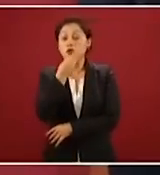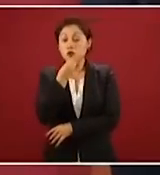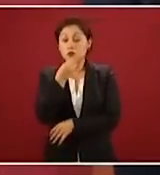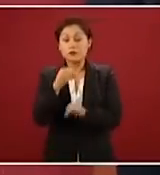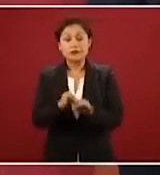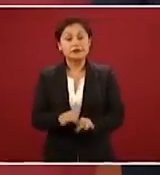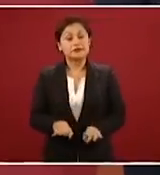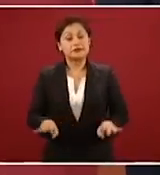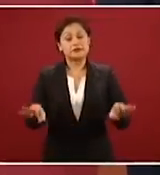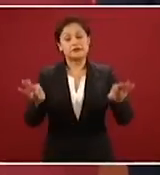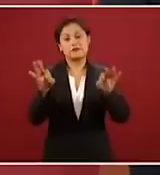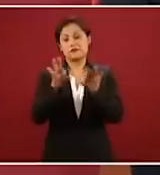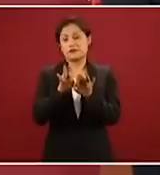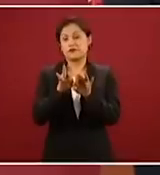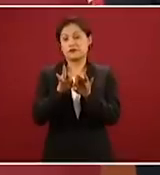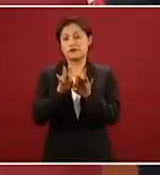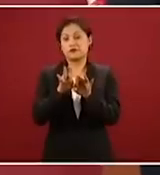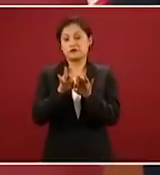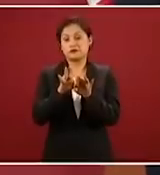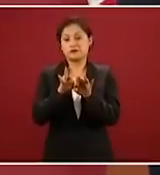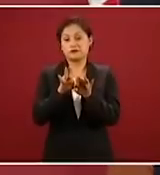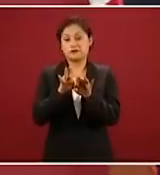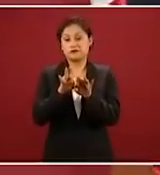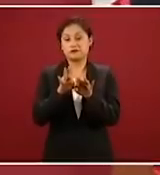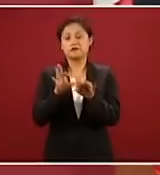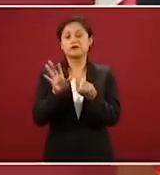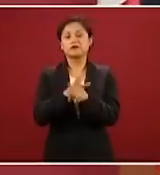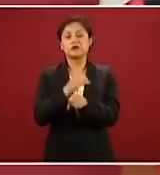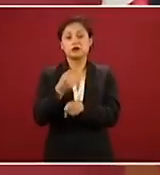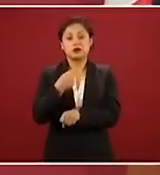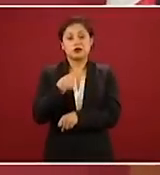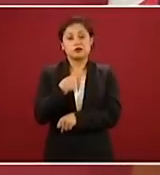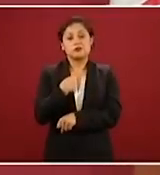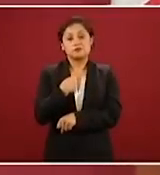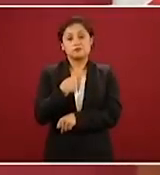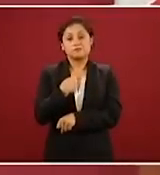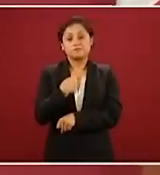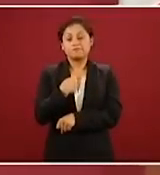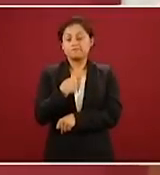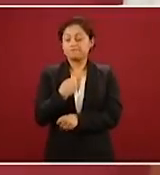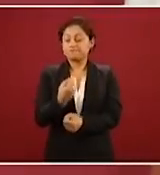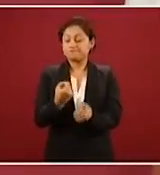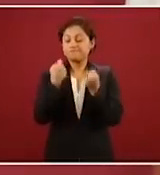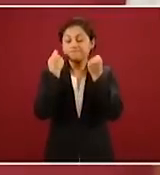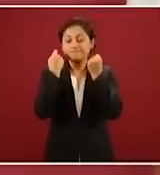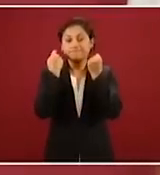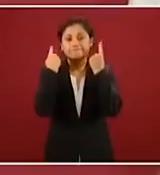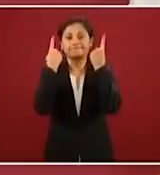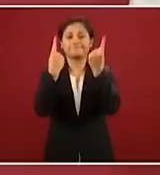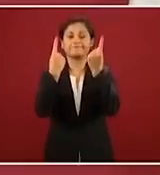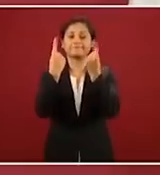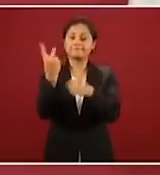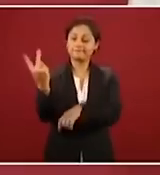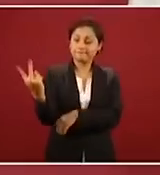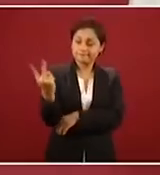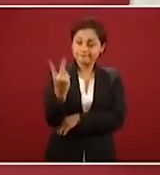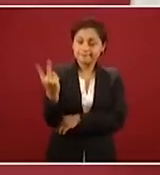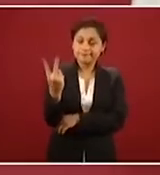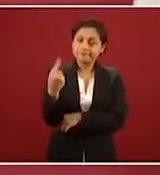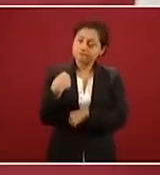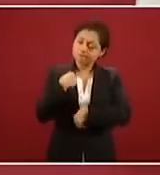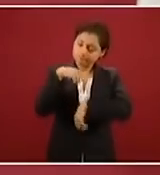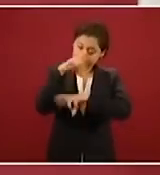que les brindo mi estimación, mi admiración, mi